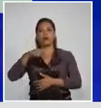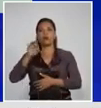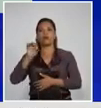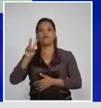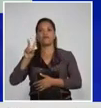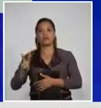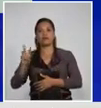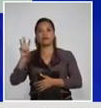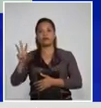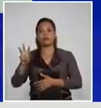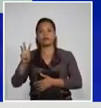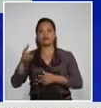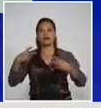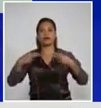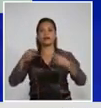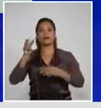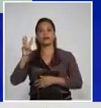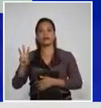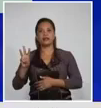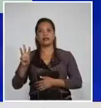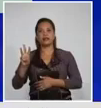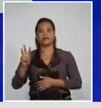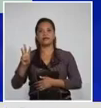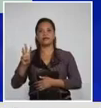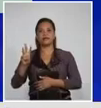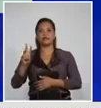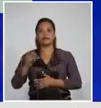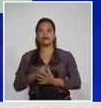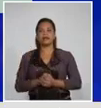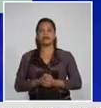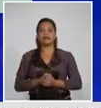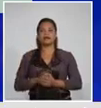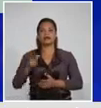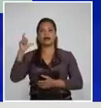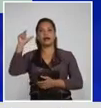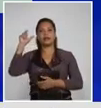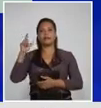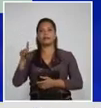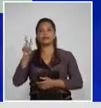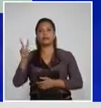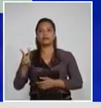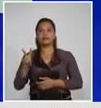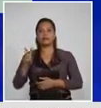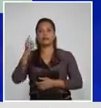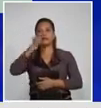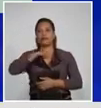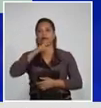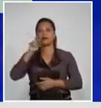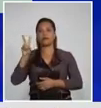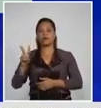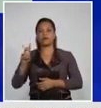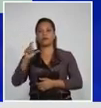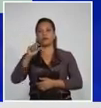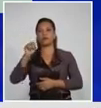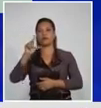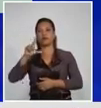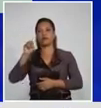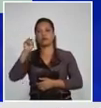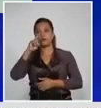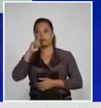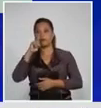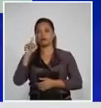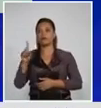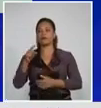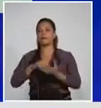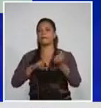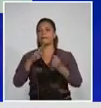con 3, Calimete y Los Arabos con 2, y Colón y Perico confirman cada uno un caso